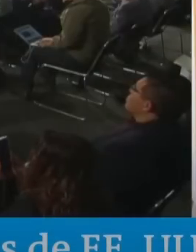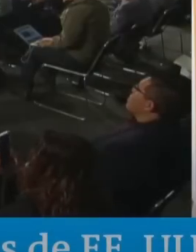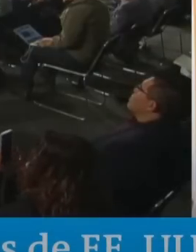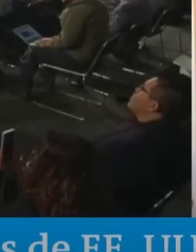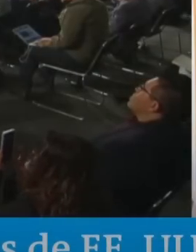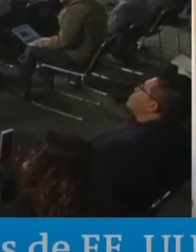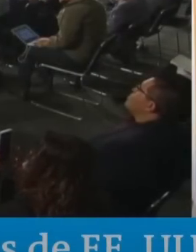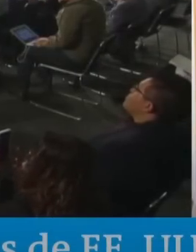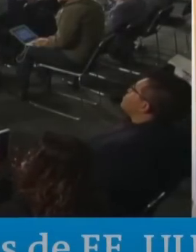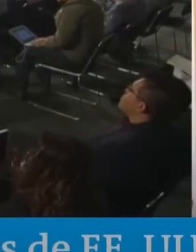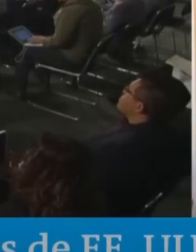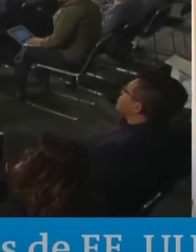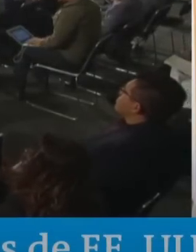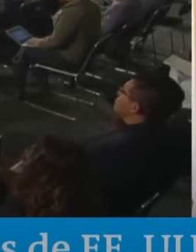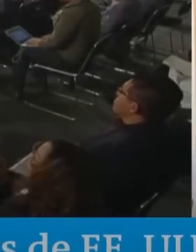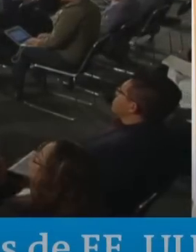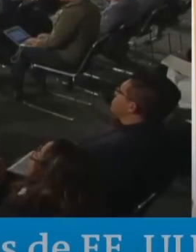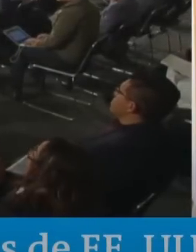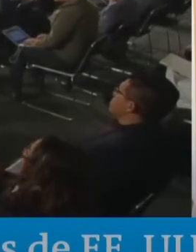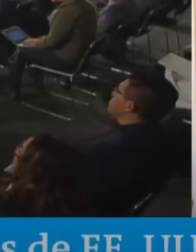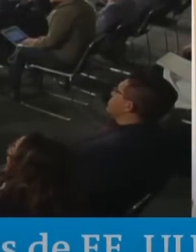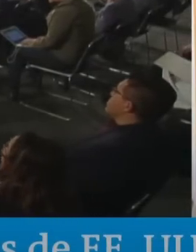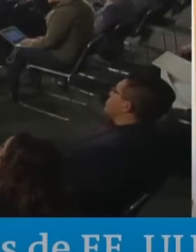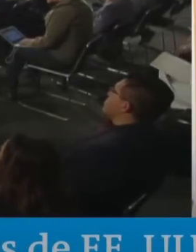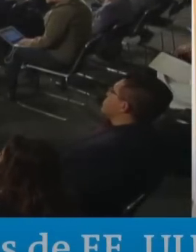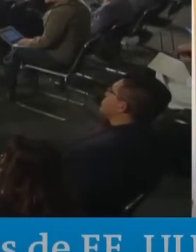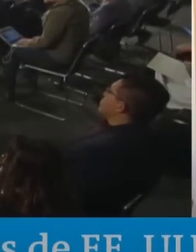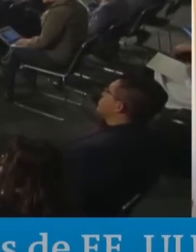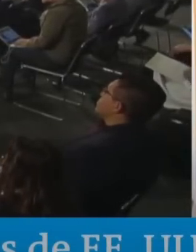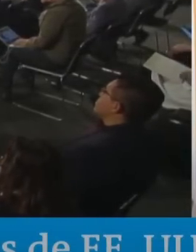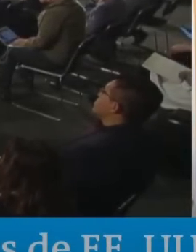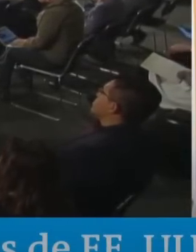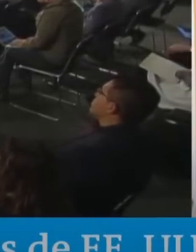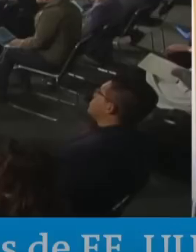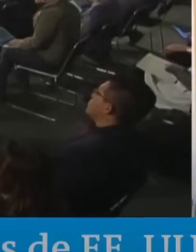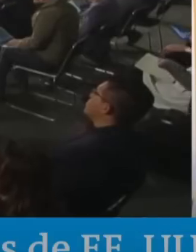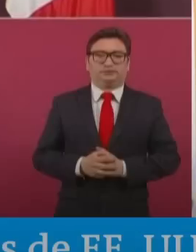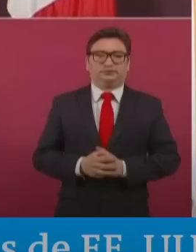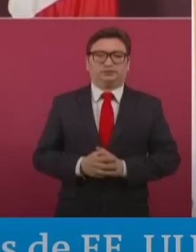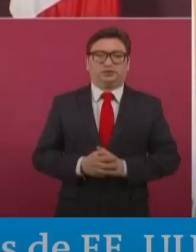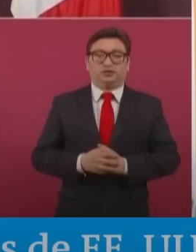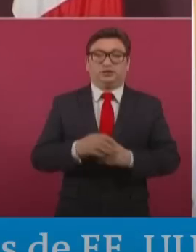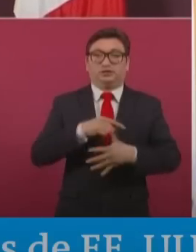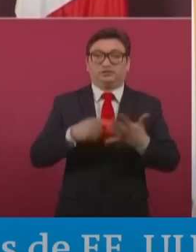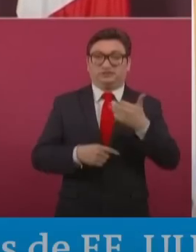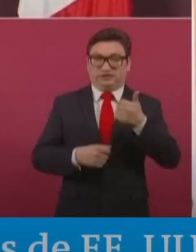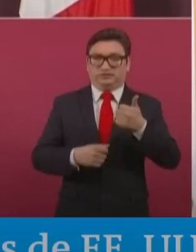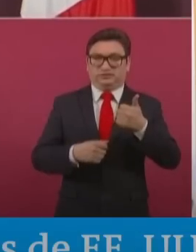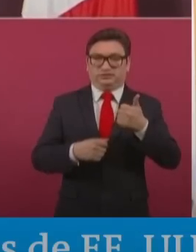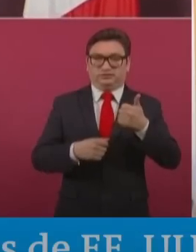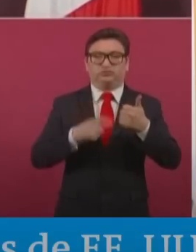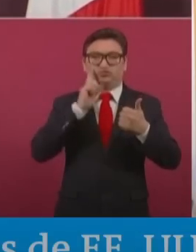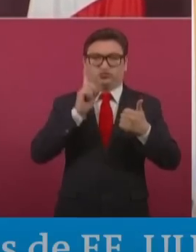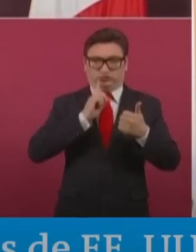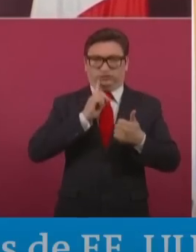falso, creo, porque Estados Unidos realmente gasta muchísimo dinero en una estrategia equivocada. Estados Unidos